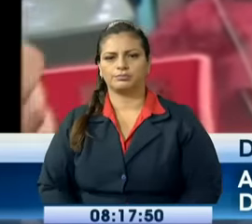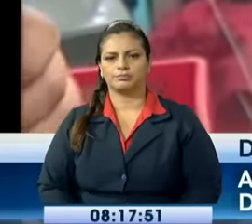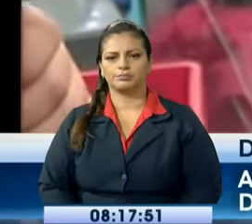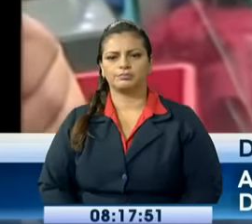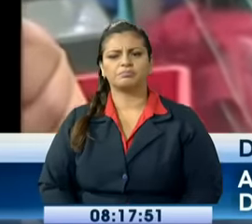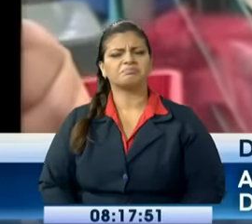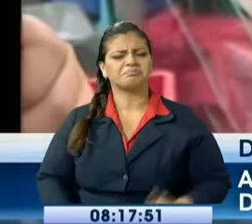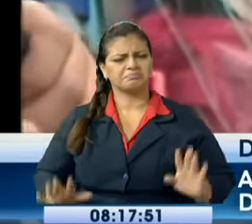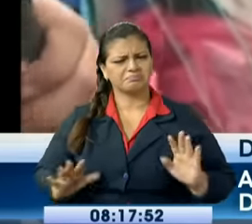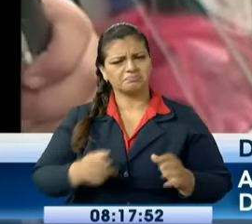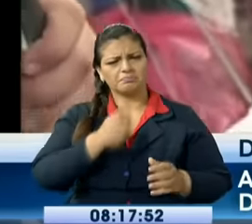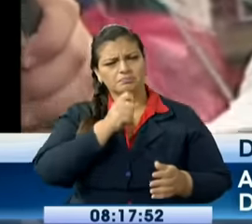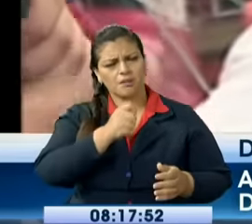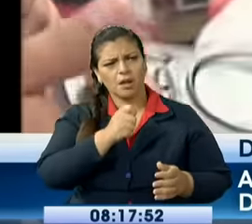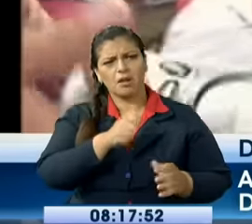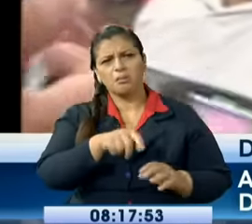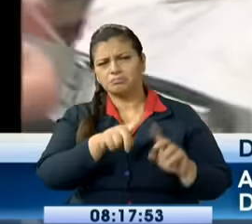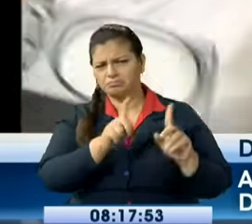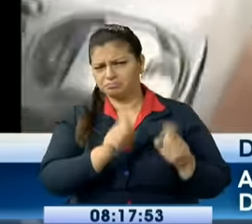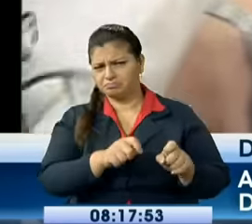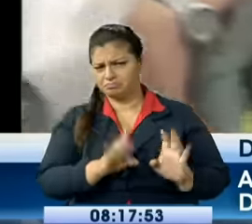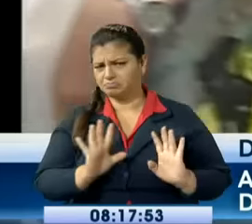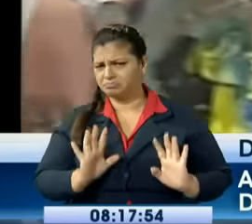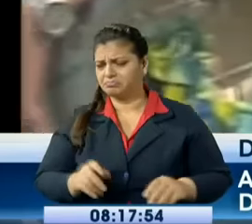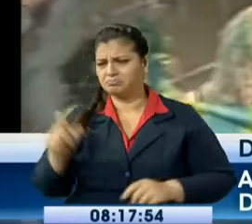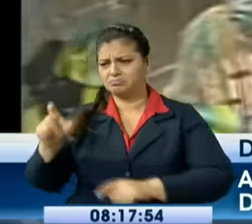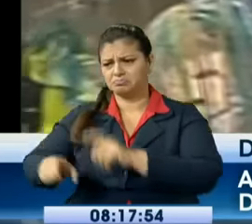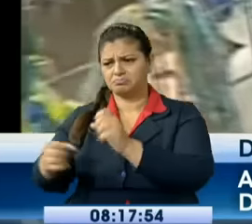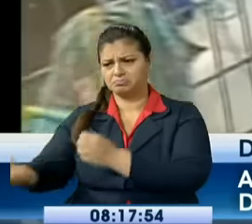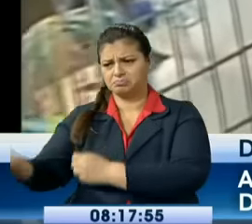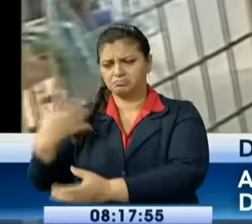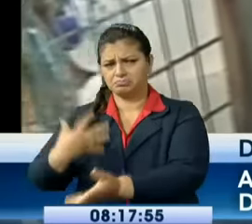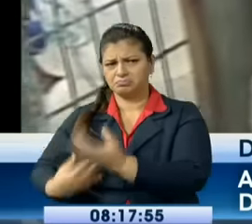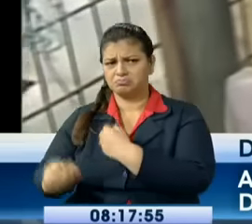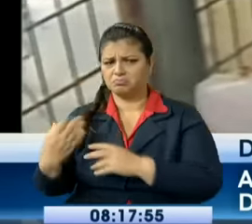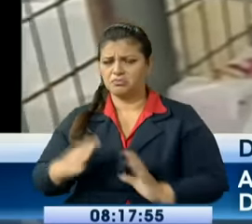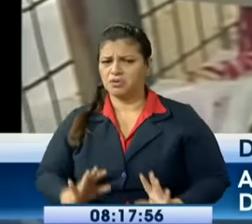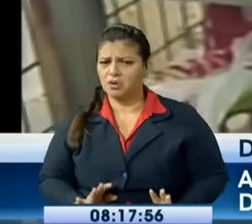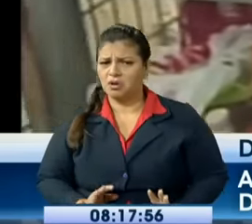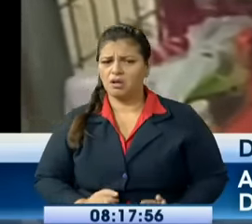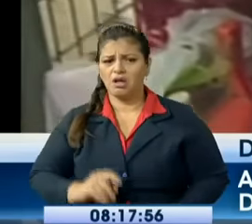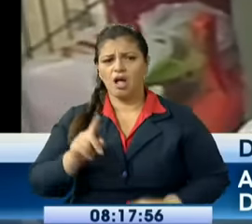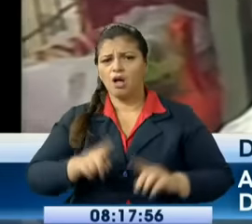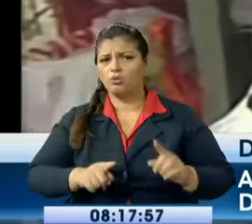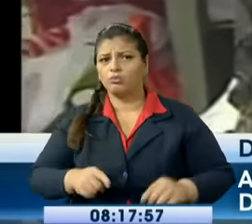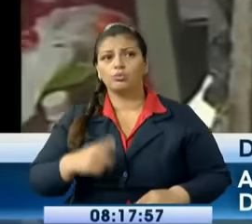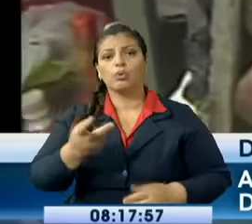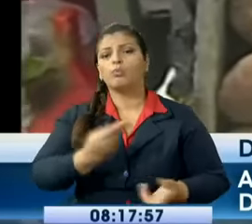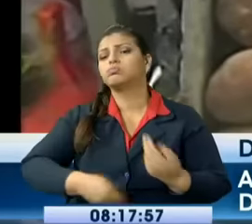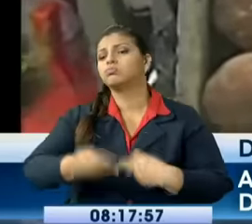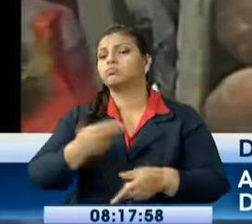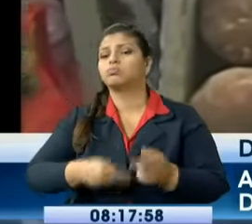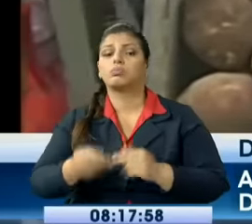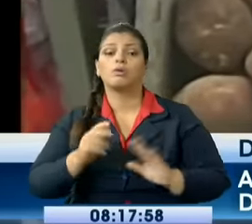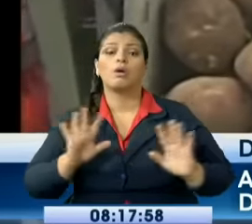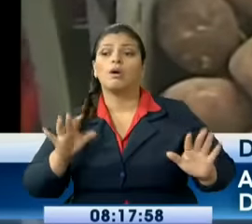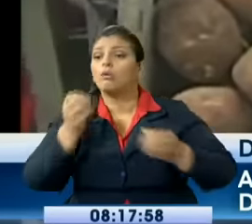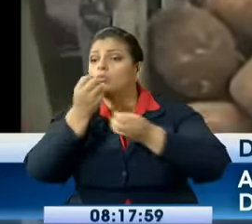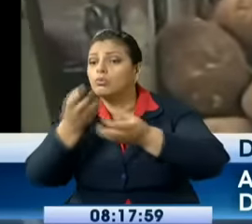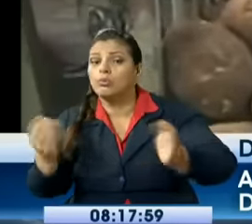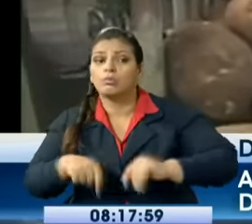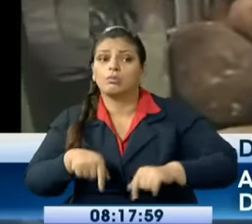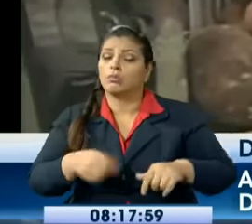aquí, pero en algunos mercados se está diciendo que o están viniendo menos o están con un precio variable, supuestamente por el asunto del terremoto. No